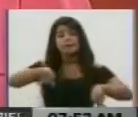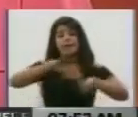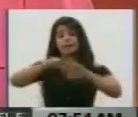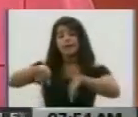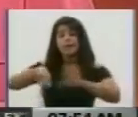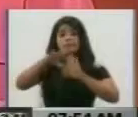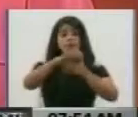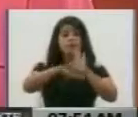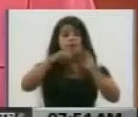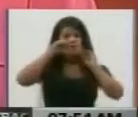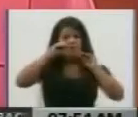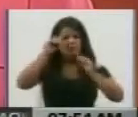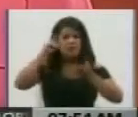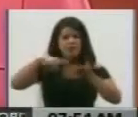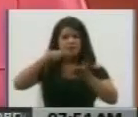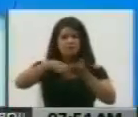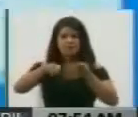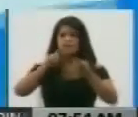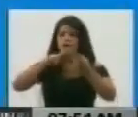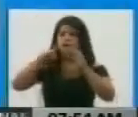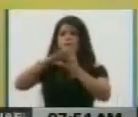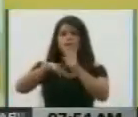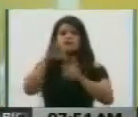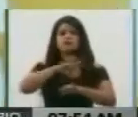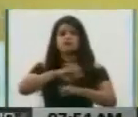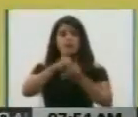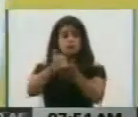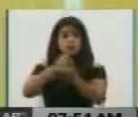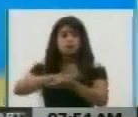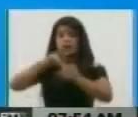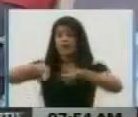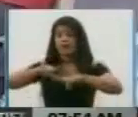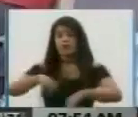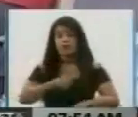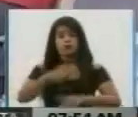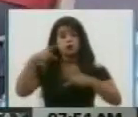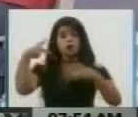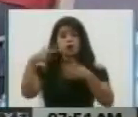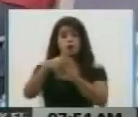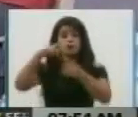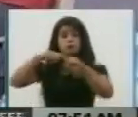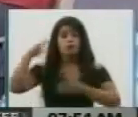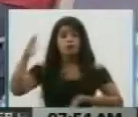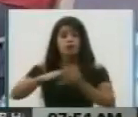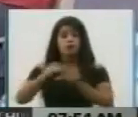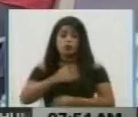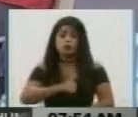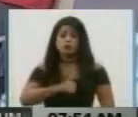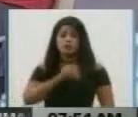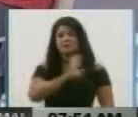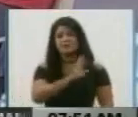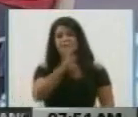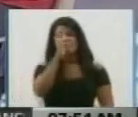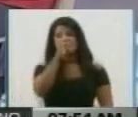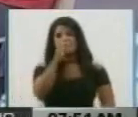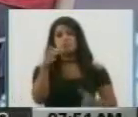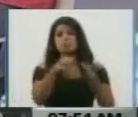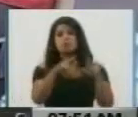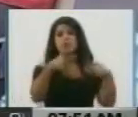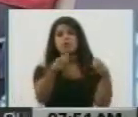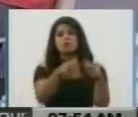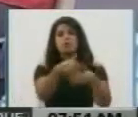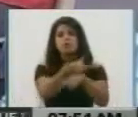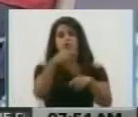Brasil Alfabetizado, eliminar los programas sociales. Esa es la solución neoliberal. Quería además decirte, la presidenta Dilma,